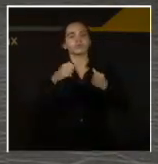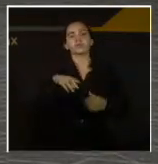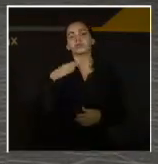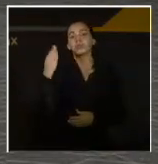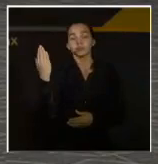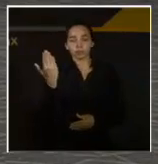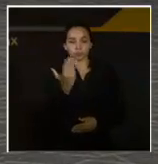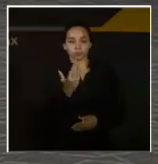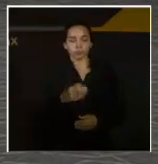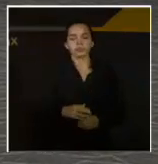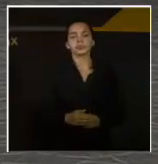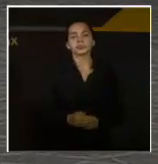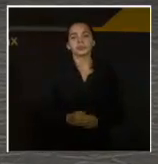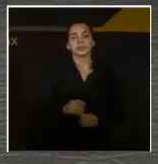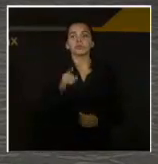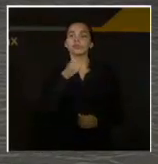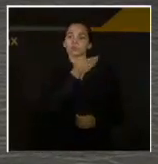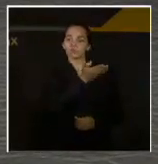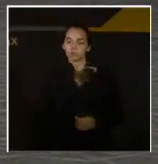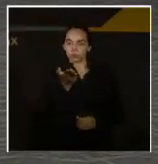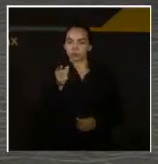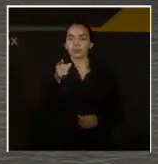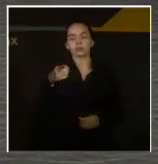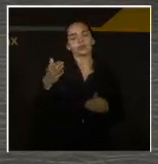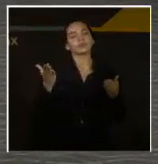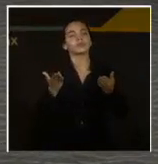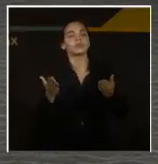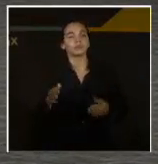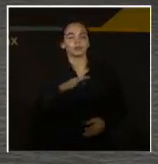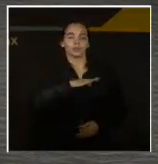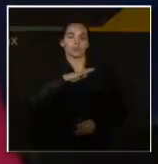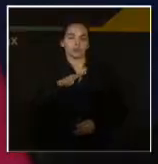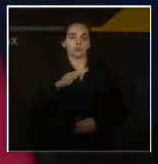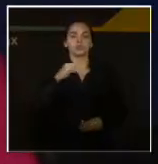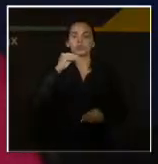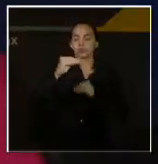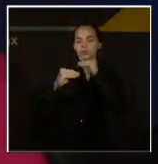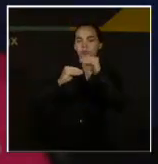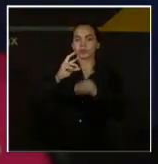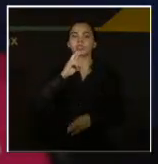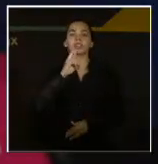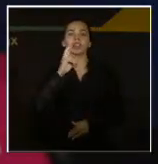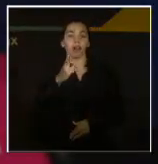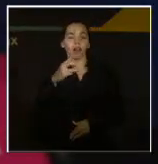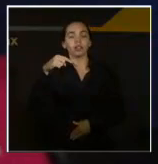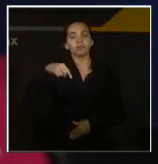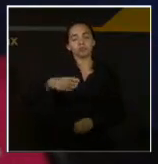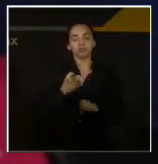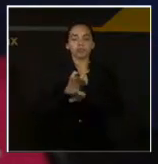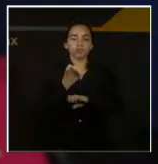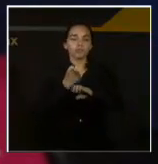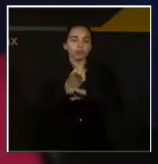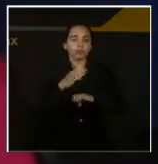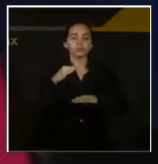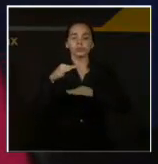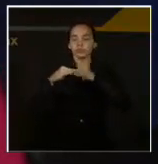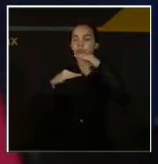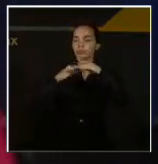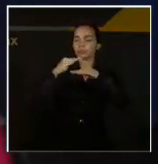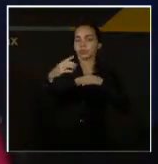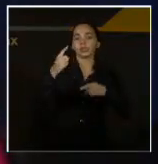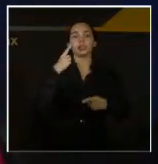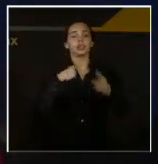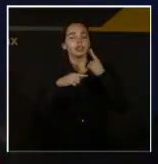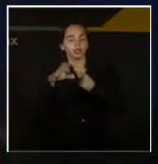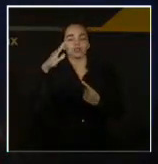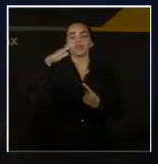somos, hacen posible que construyamos la mejor versión de este estado. Vienen las tareas a realizarse